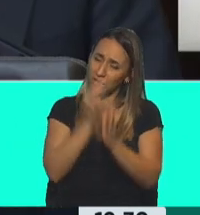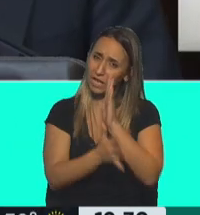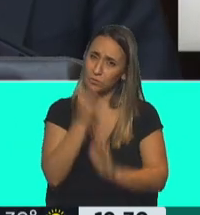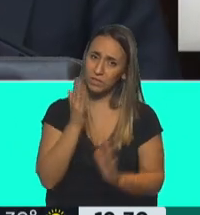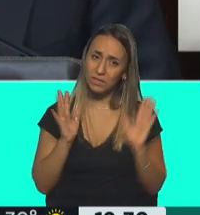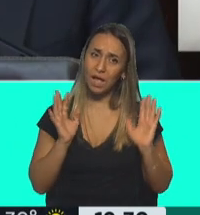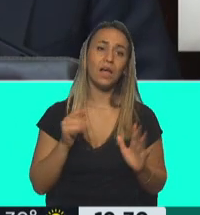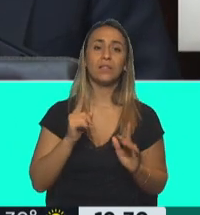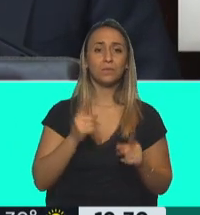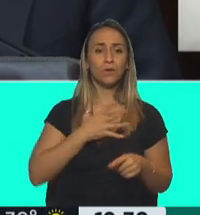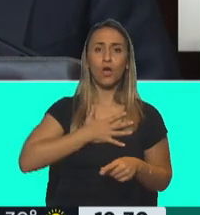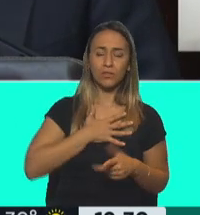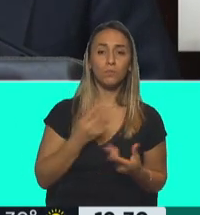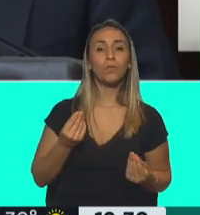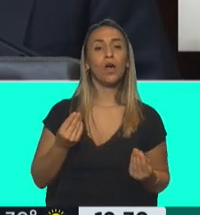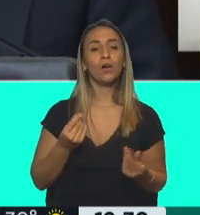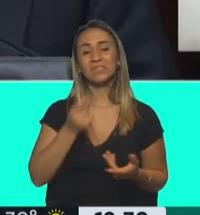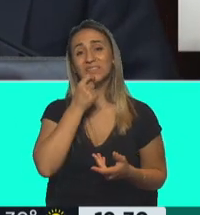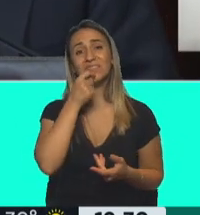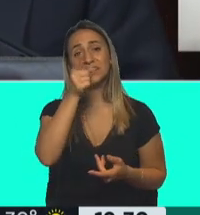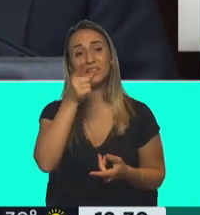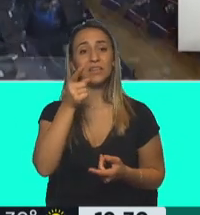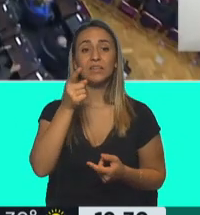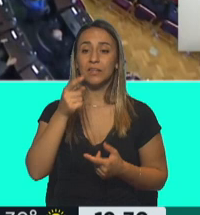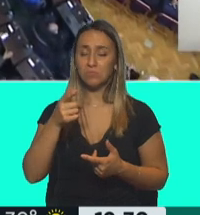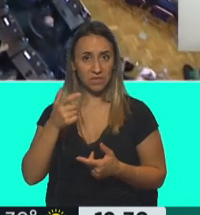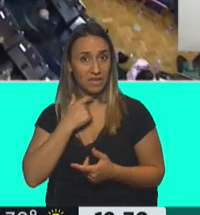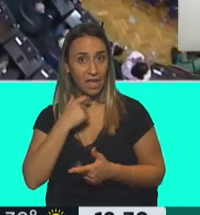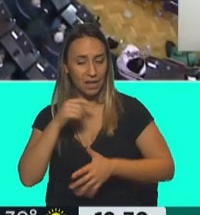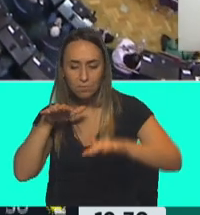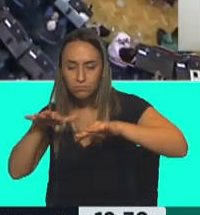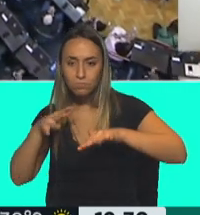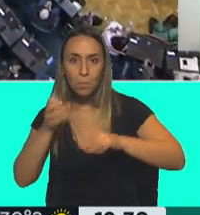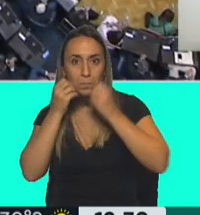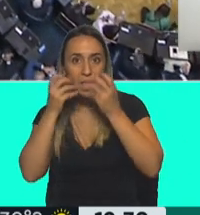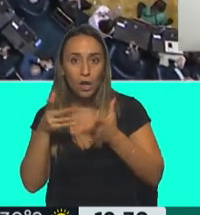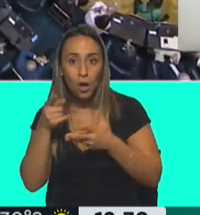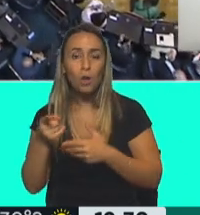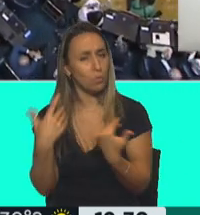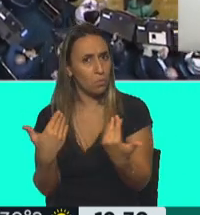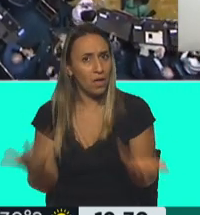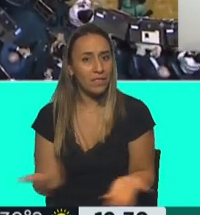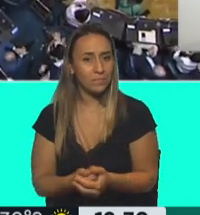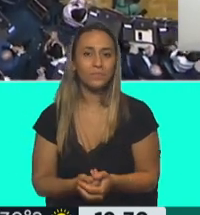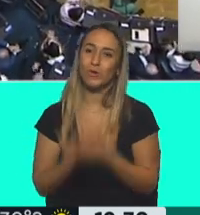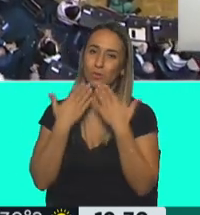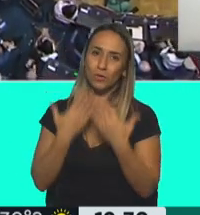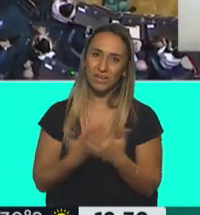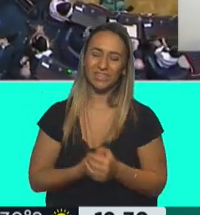contentos los trabajadores también ahí. Quiero decir, si hay voluntad de mejorar algo, se puede trabajar, pero me parece que esto es muy, muy riesgoso. Gracias, muy amable.